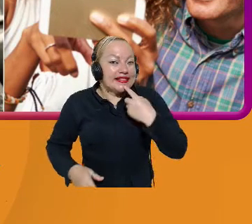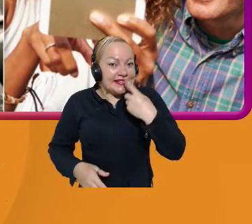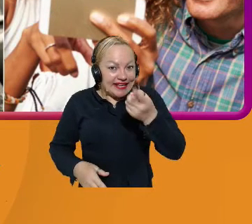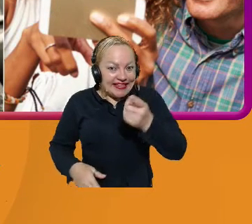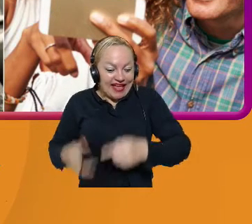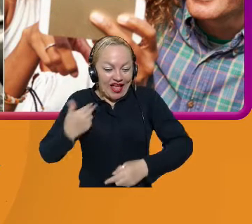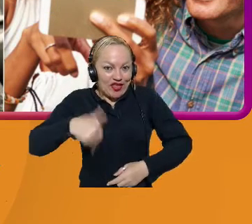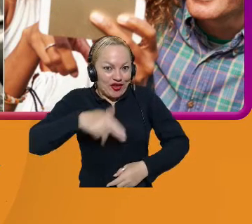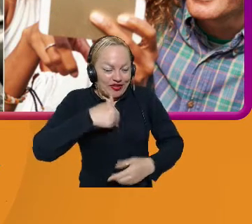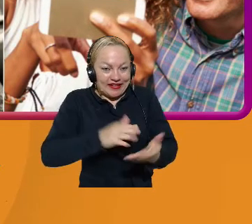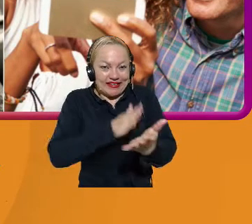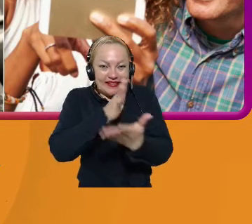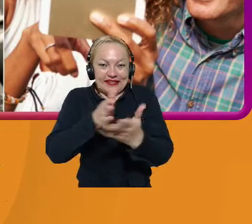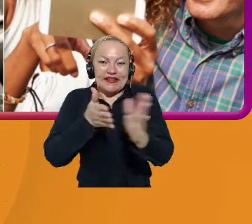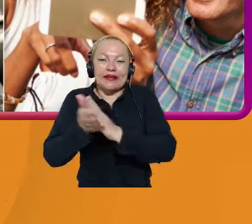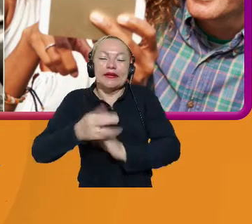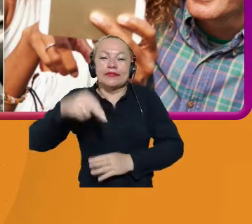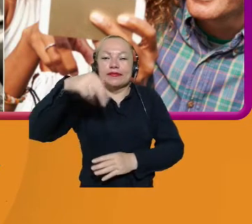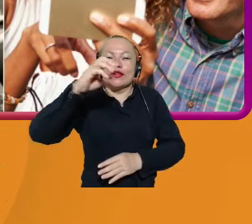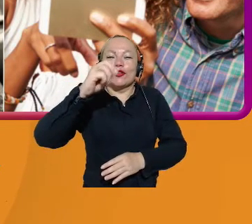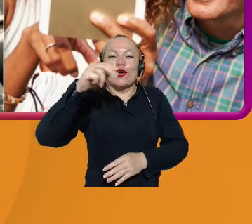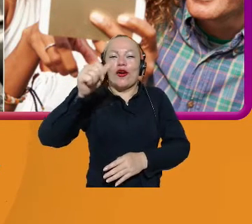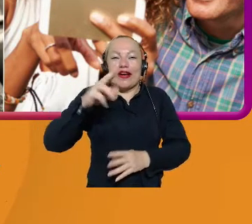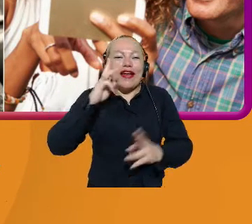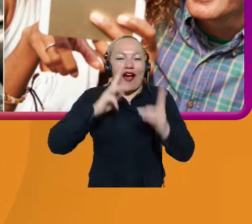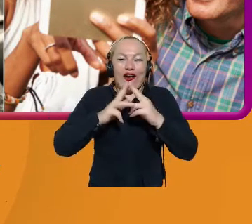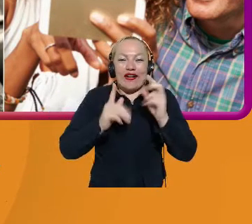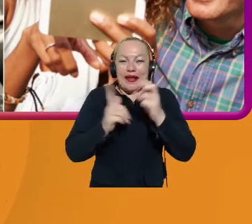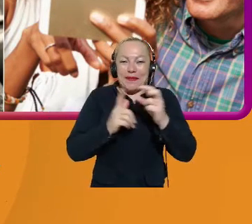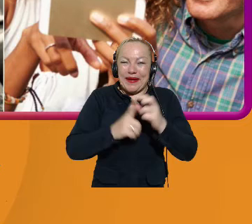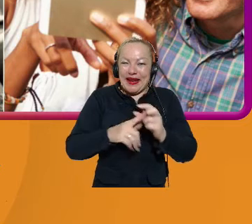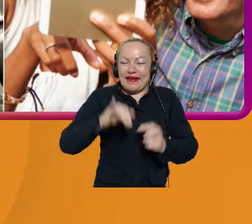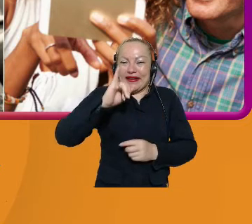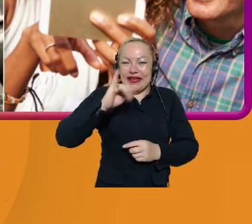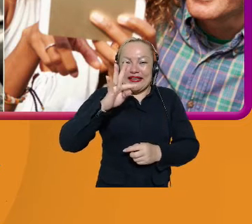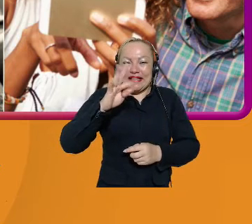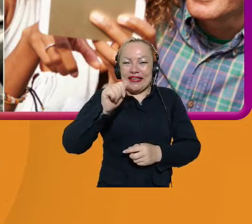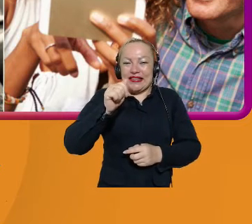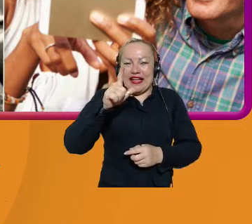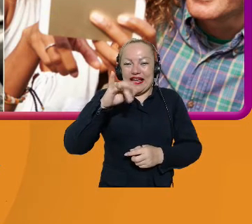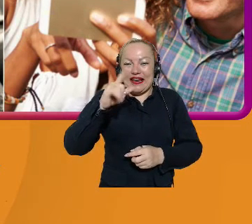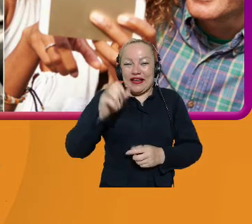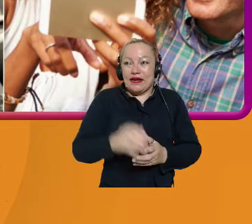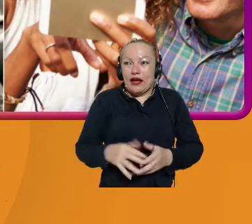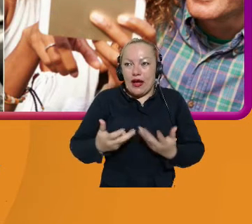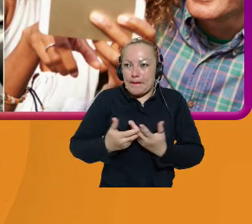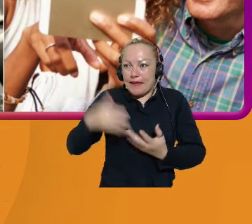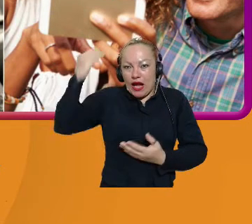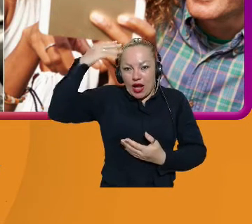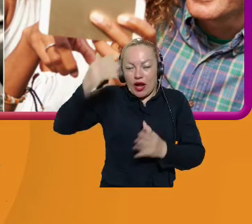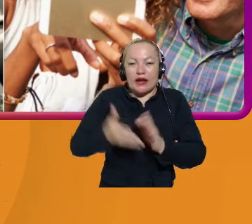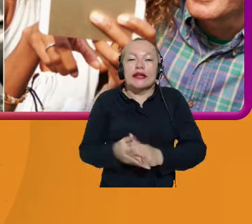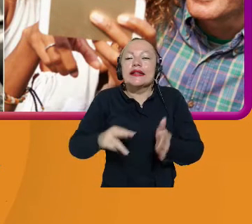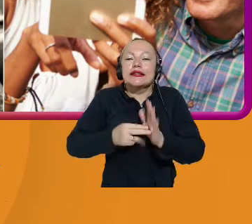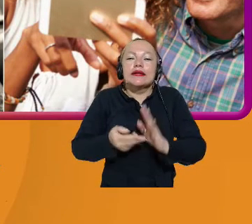nosotros llegábamos y era... ¿Sabías que la palabra nona es, no, una, es una palabra italiana? Oh, no, no lo sabía. Que significa